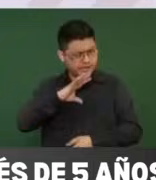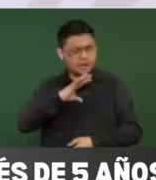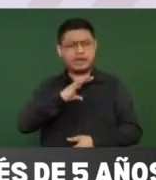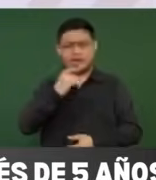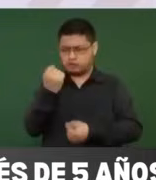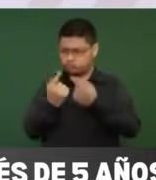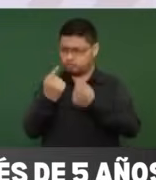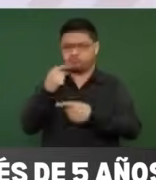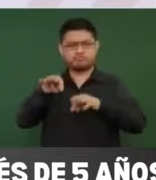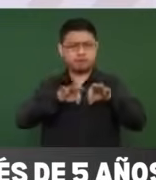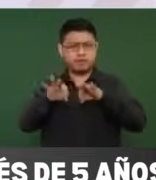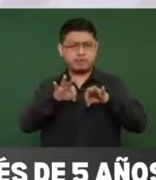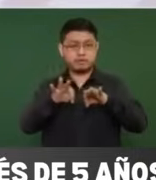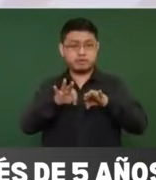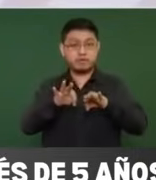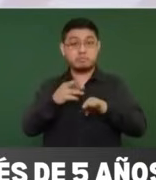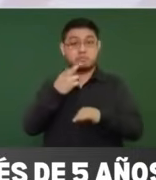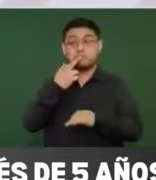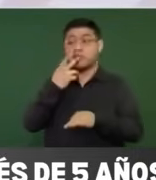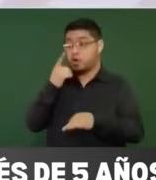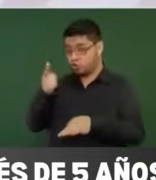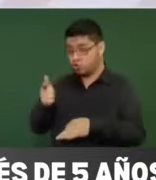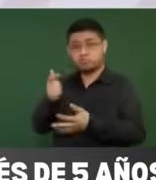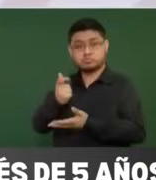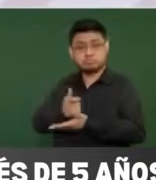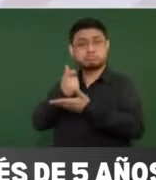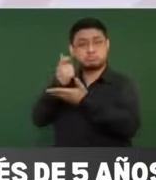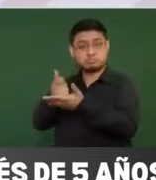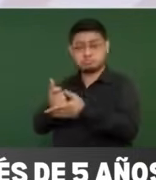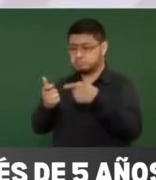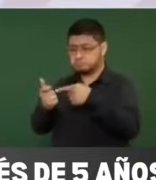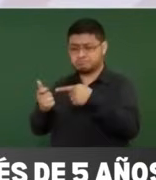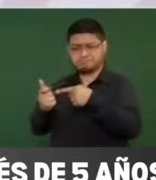están mejorando los salarios en general,